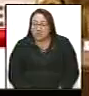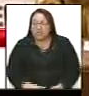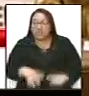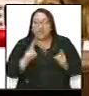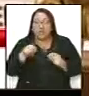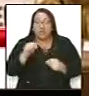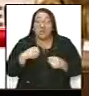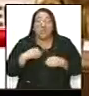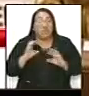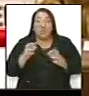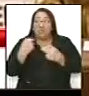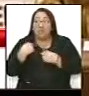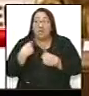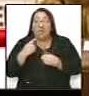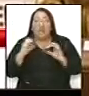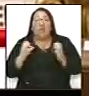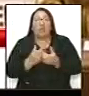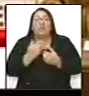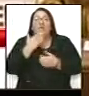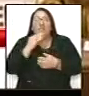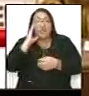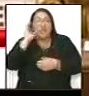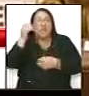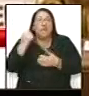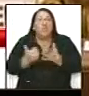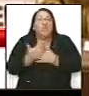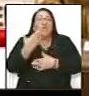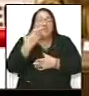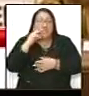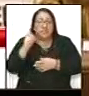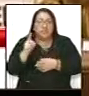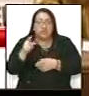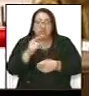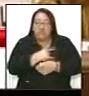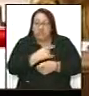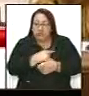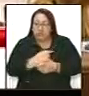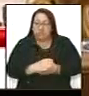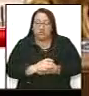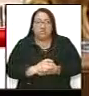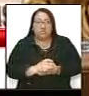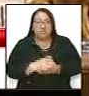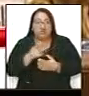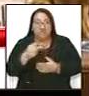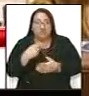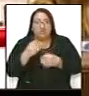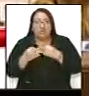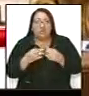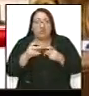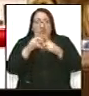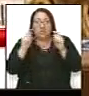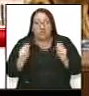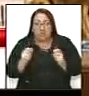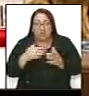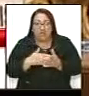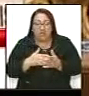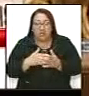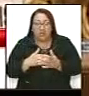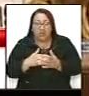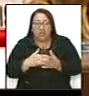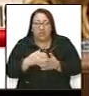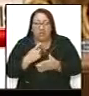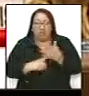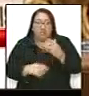es el Congreso quien ha creado esta universidad. Y lo que señala el tribunal es